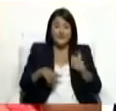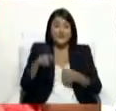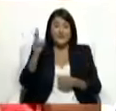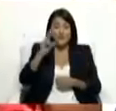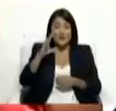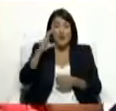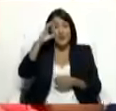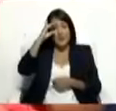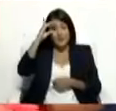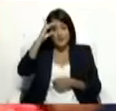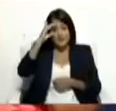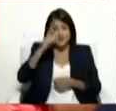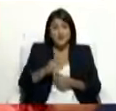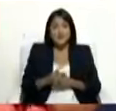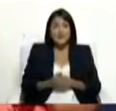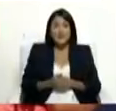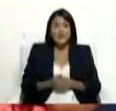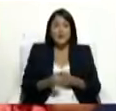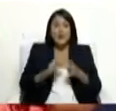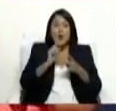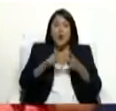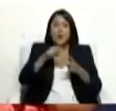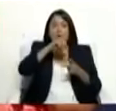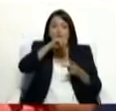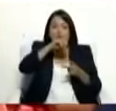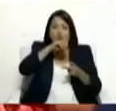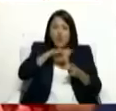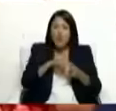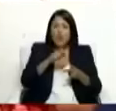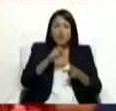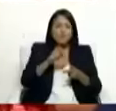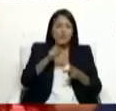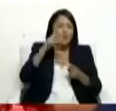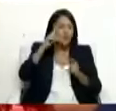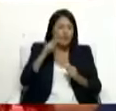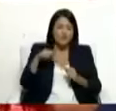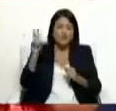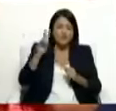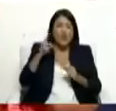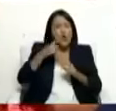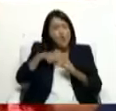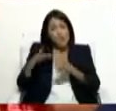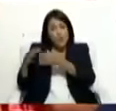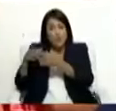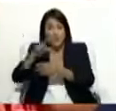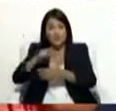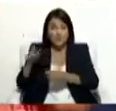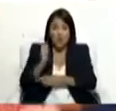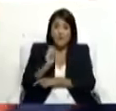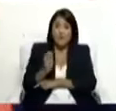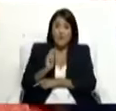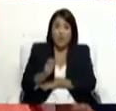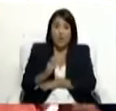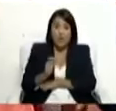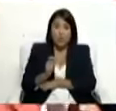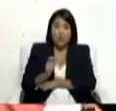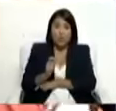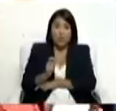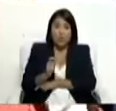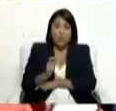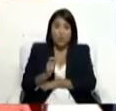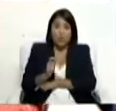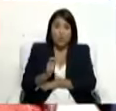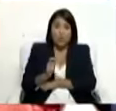Delcy Rodríguez, el historiador Samuel Moncada y un equipo muy reputado de abogados